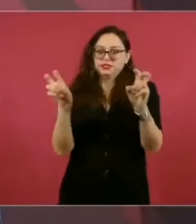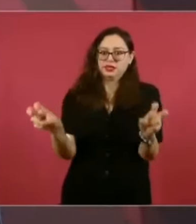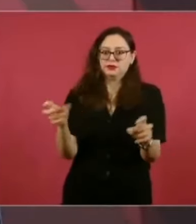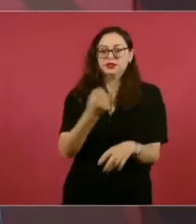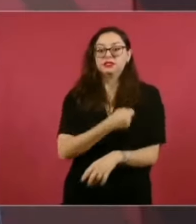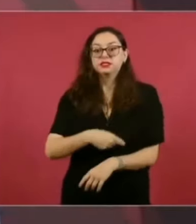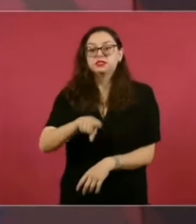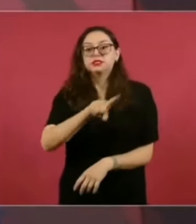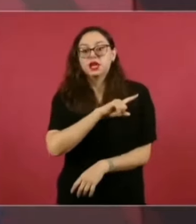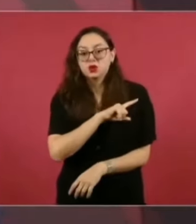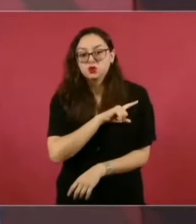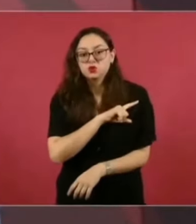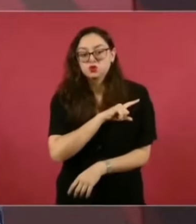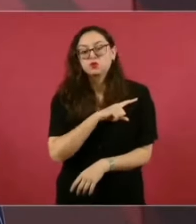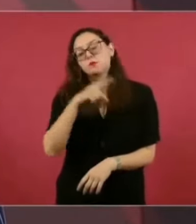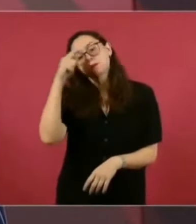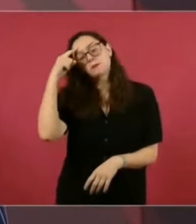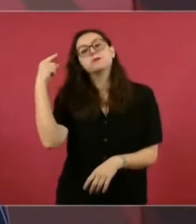salud